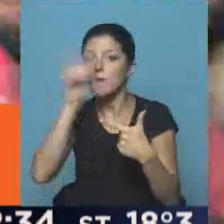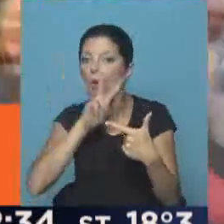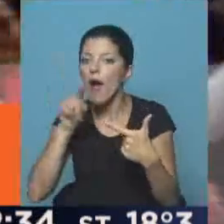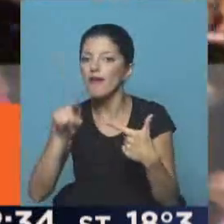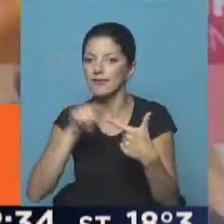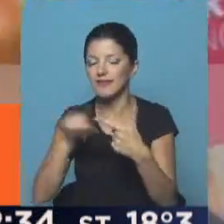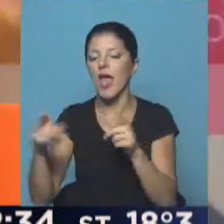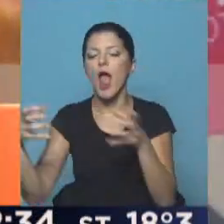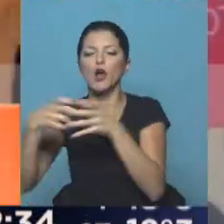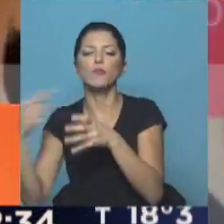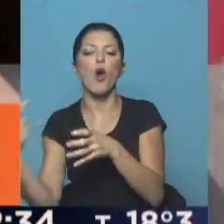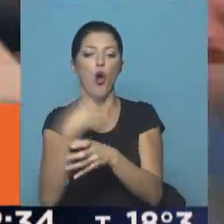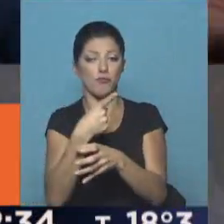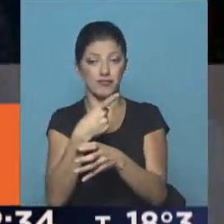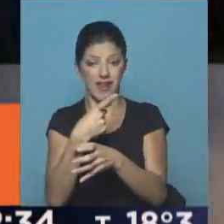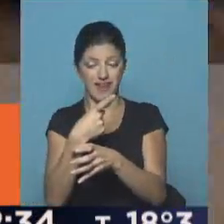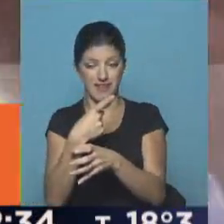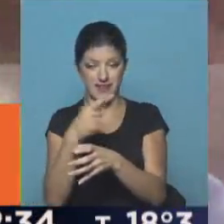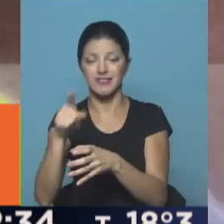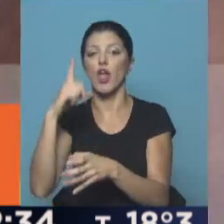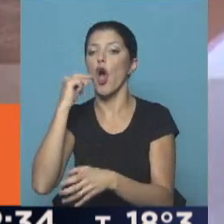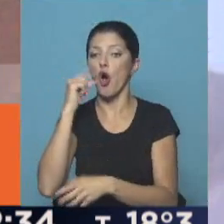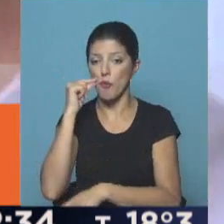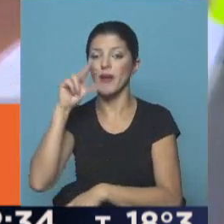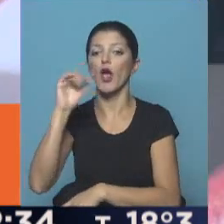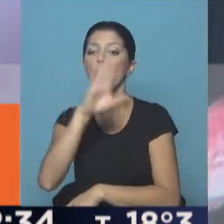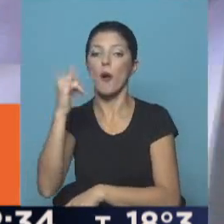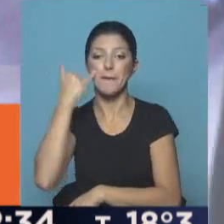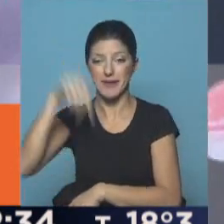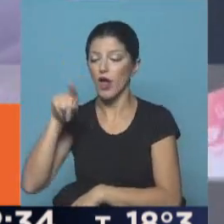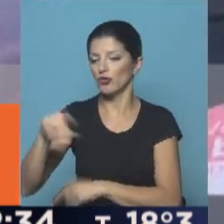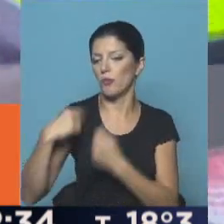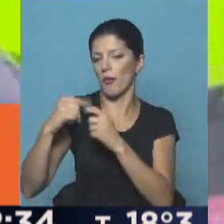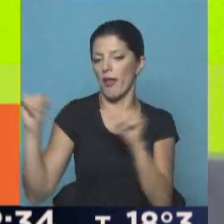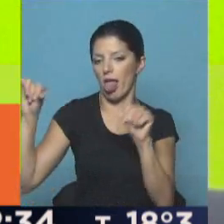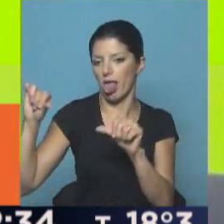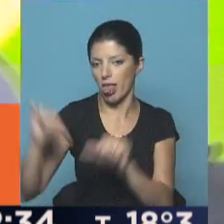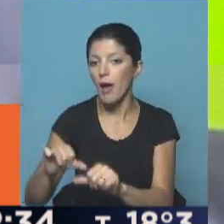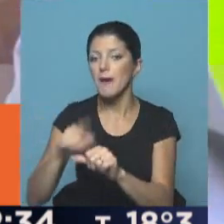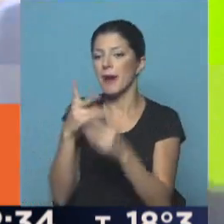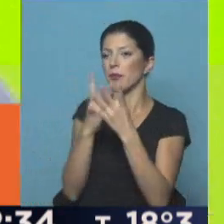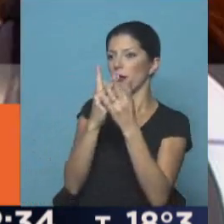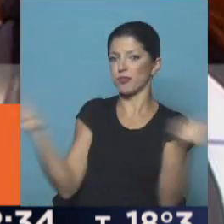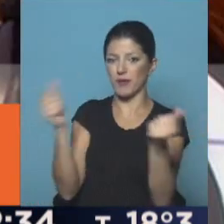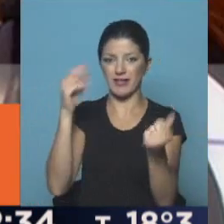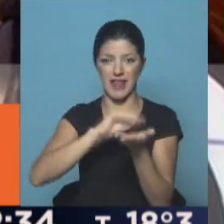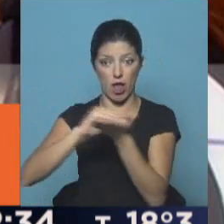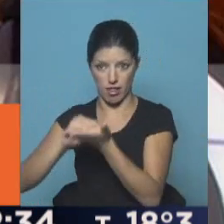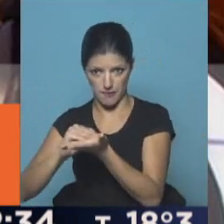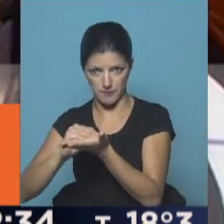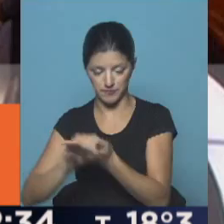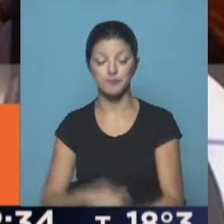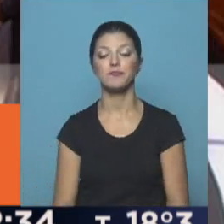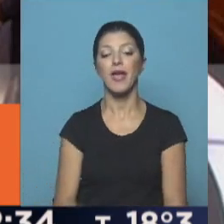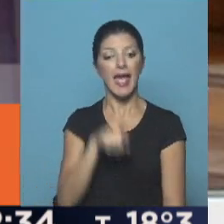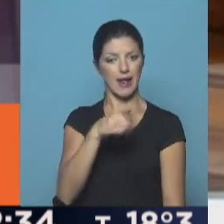margen de maniobra de la oposición, especialmente del laborismo de Jeremy Corbyn, disolviendo el Parlamento. May, que